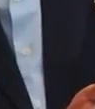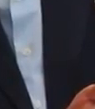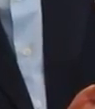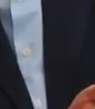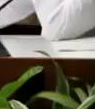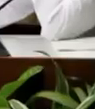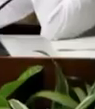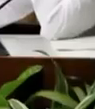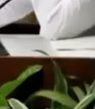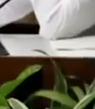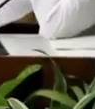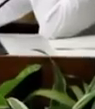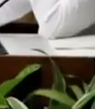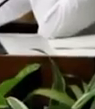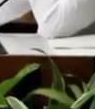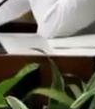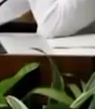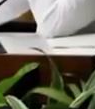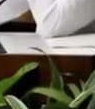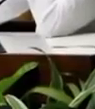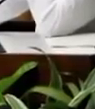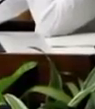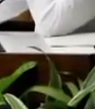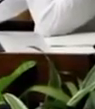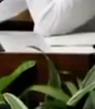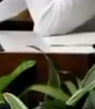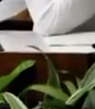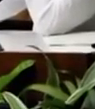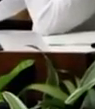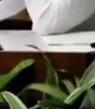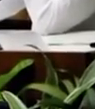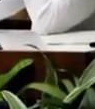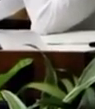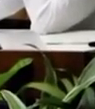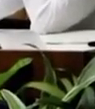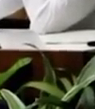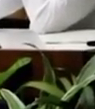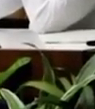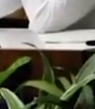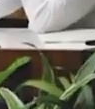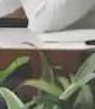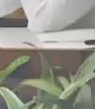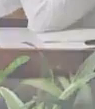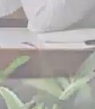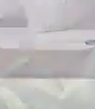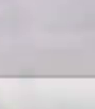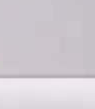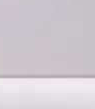Yo quiero rezar a fondo un hijo nuestro.